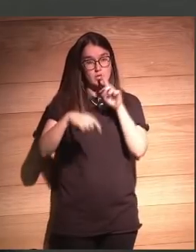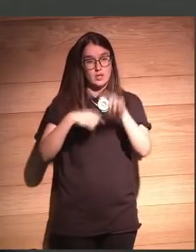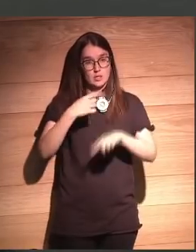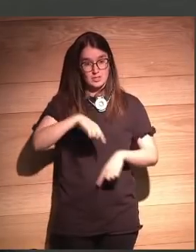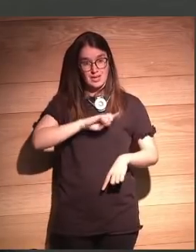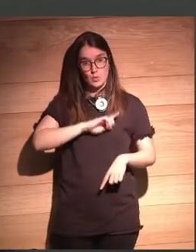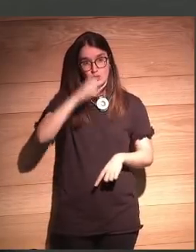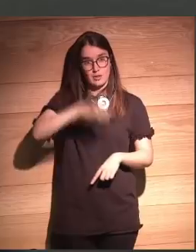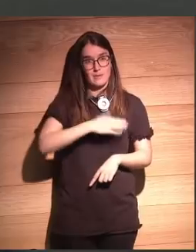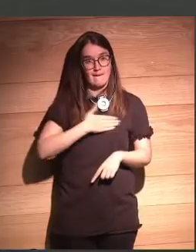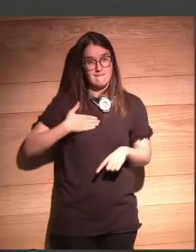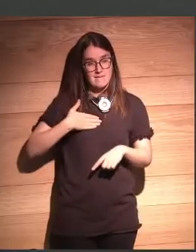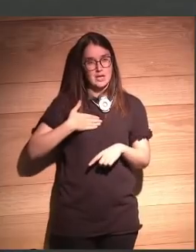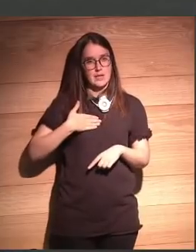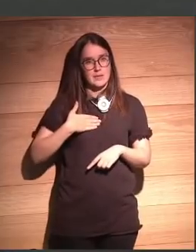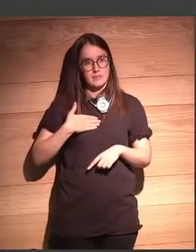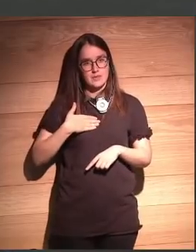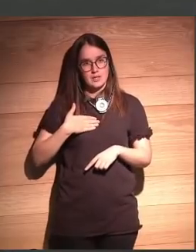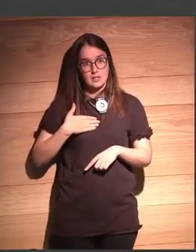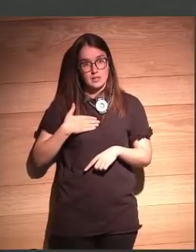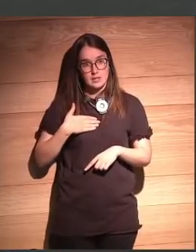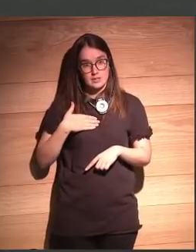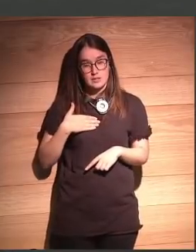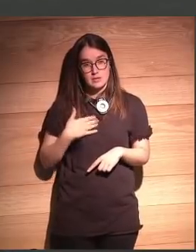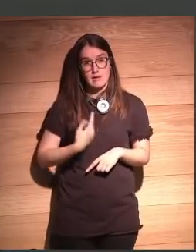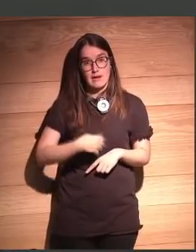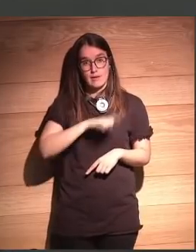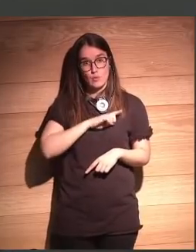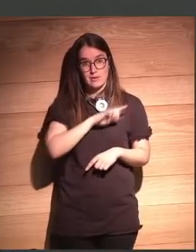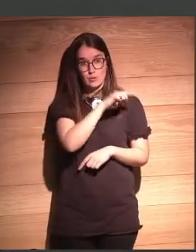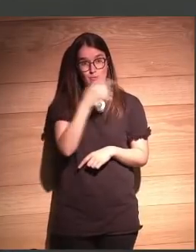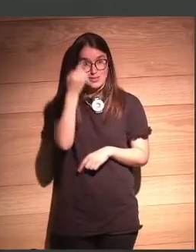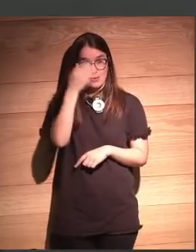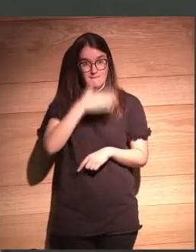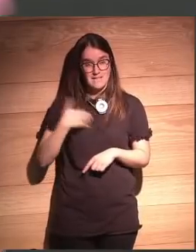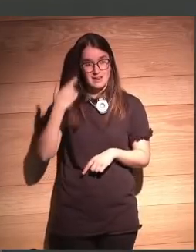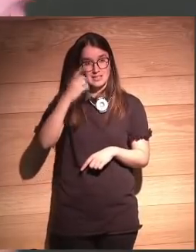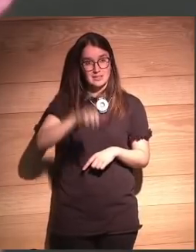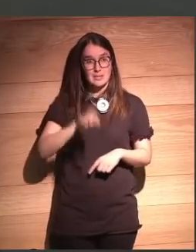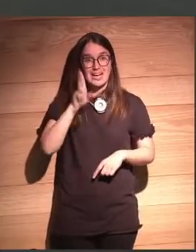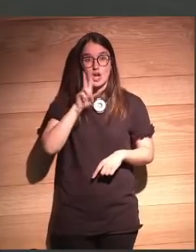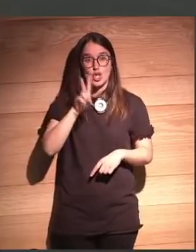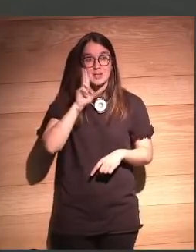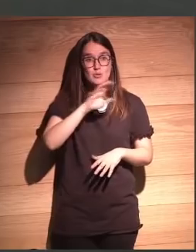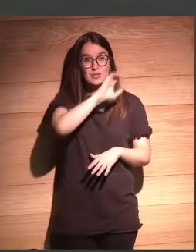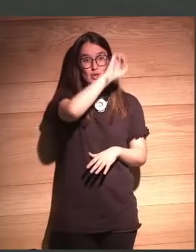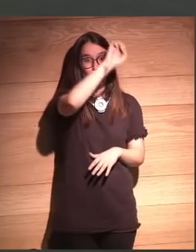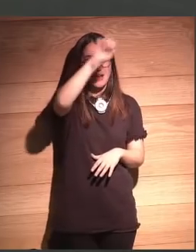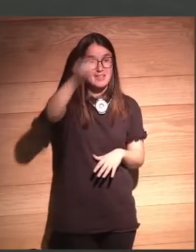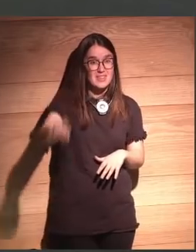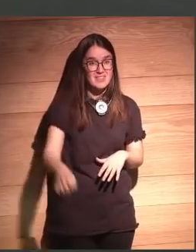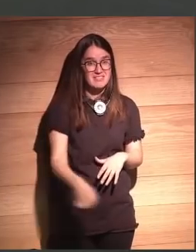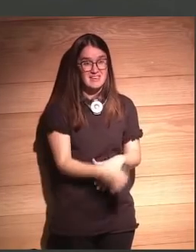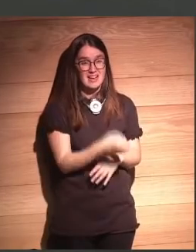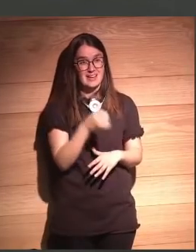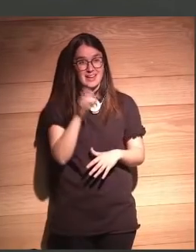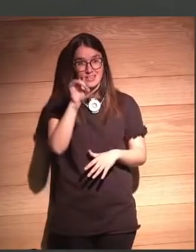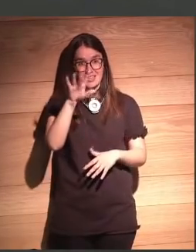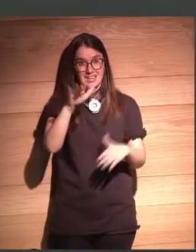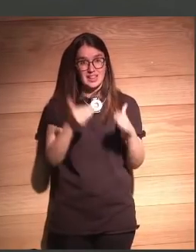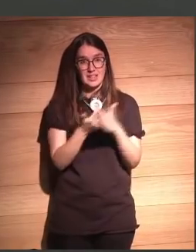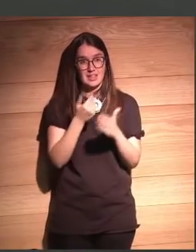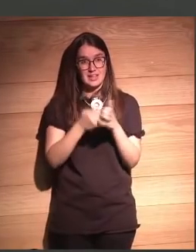el nuestro. Que van a venir a por el nuestro edificio. Que los hemos visto vaciar. En 15